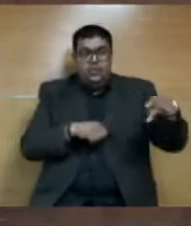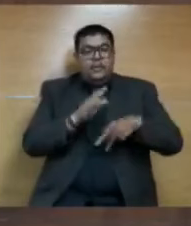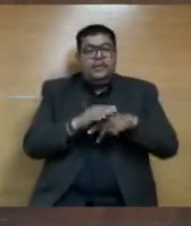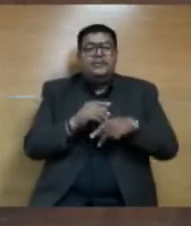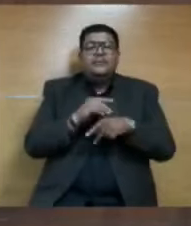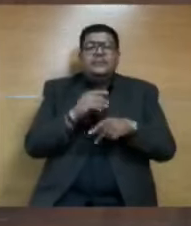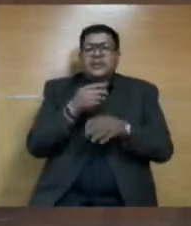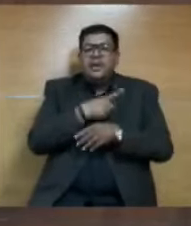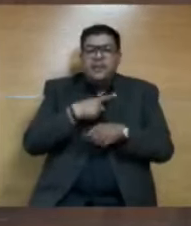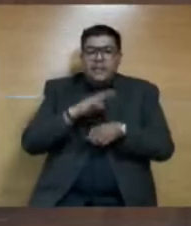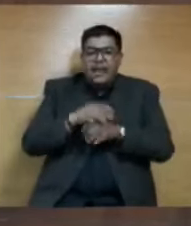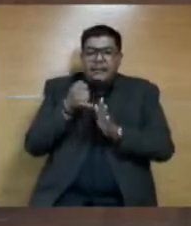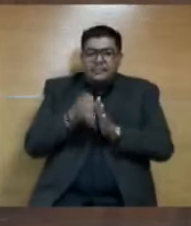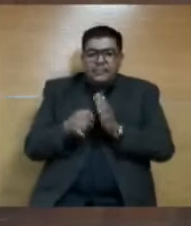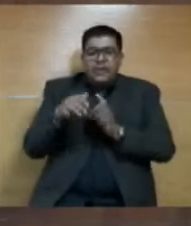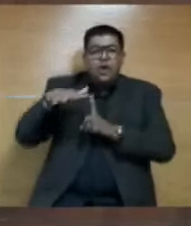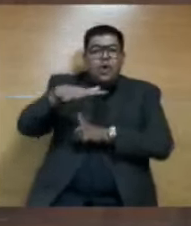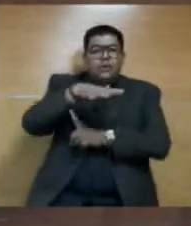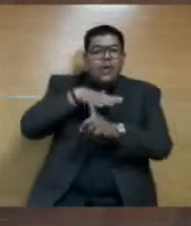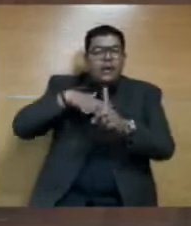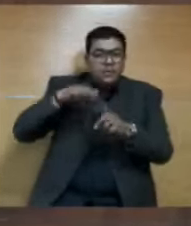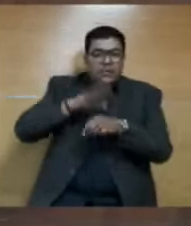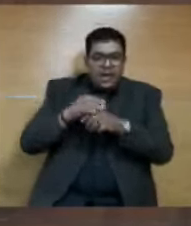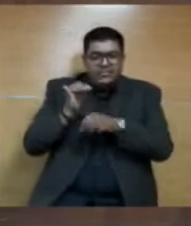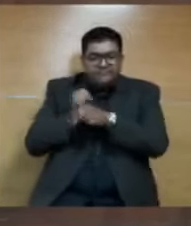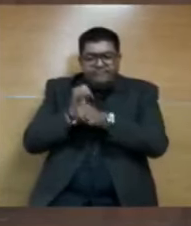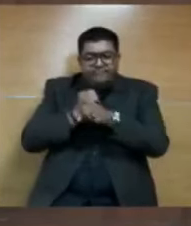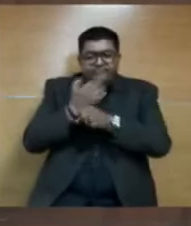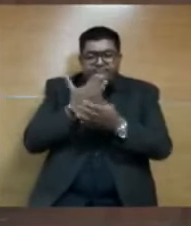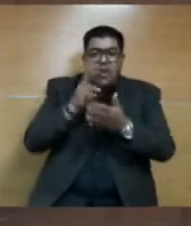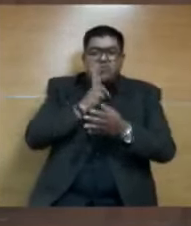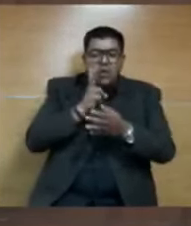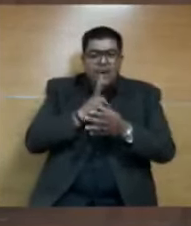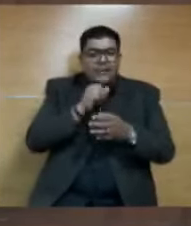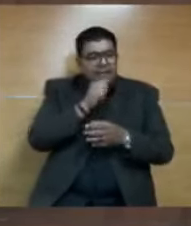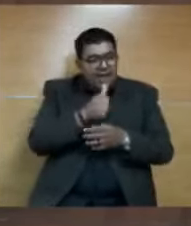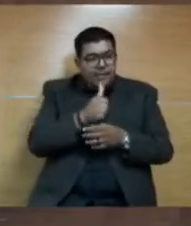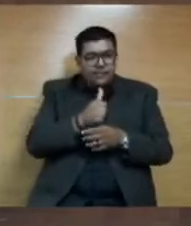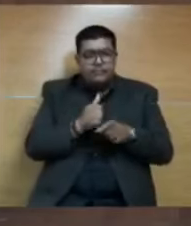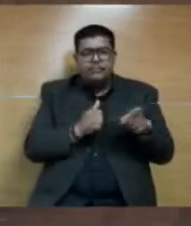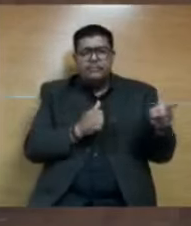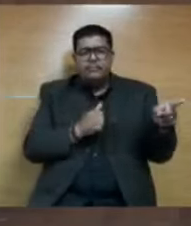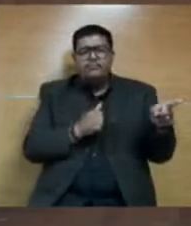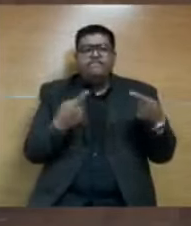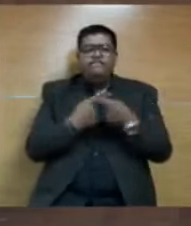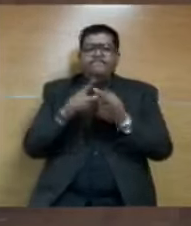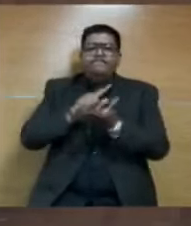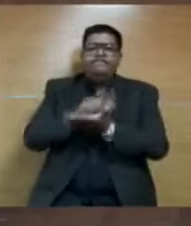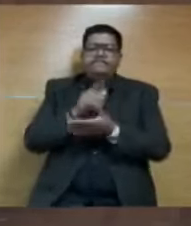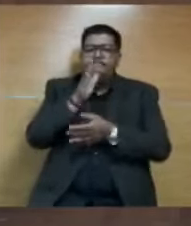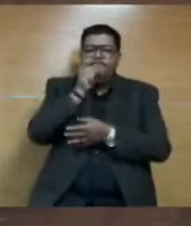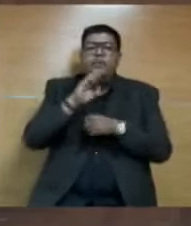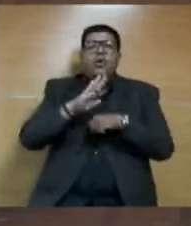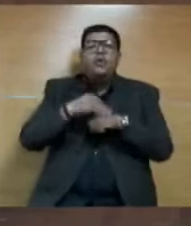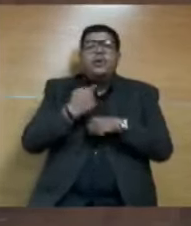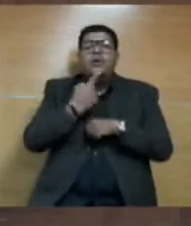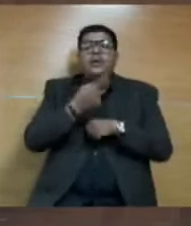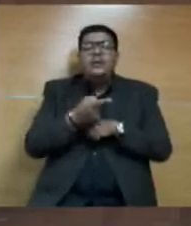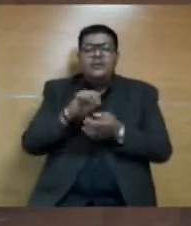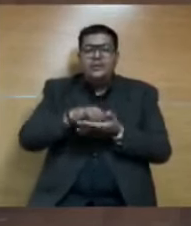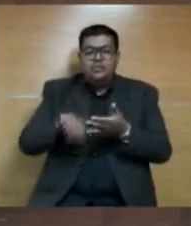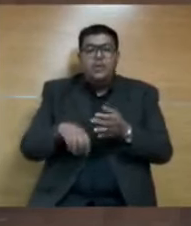no realizó un análisis contextual ni valoró adecuadamente las pruebas contextuales, se considera infundado, porque